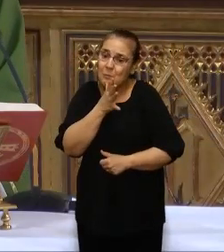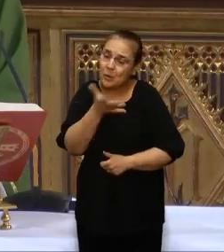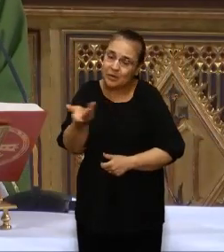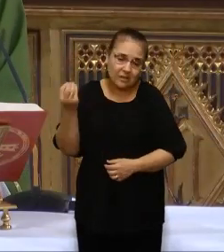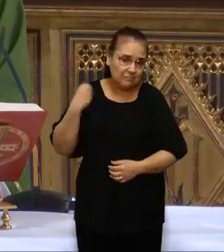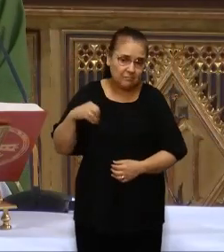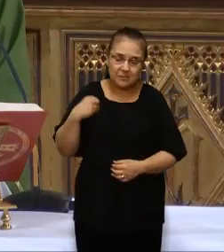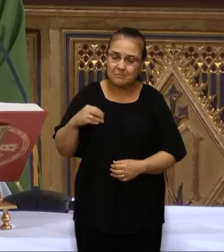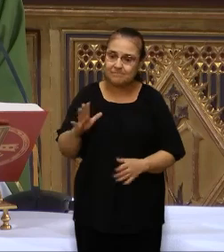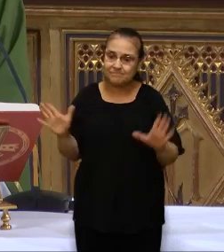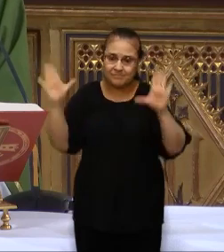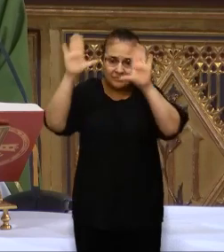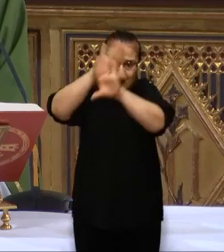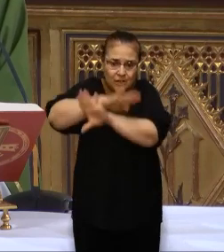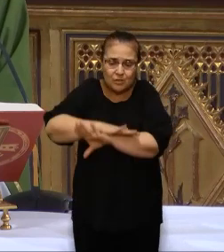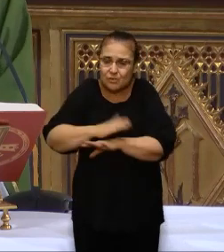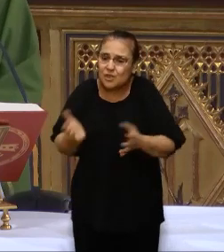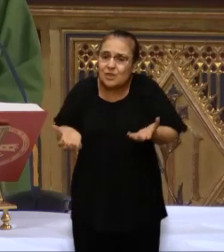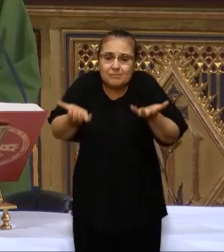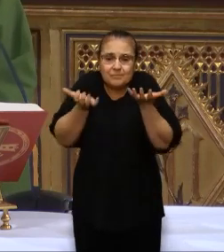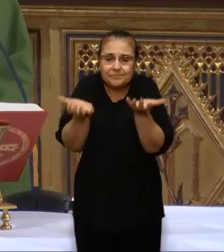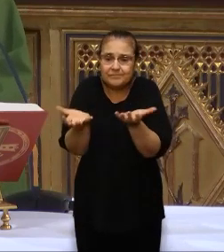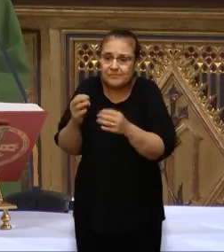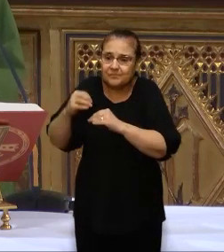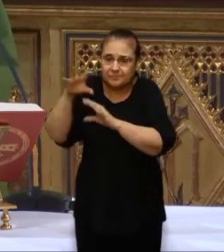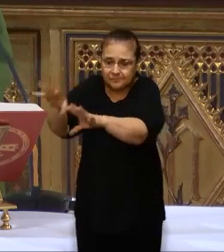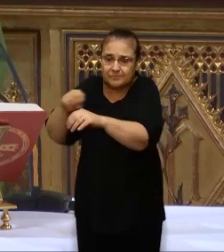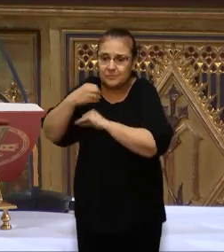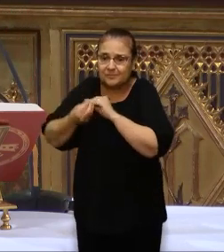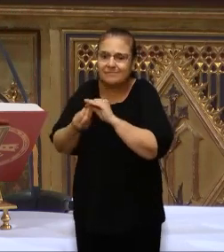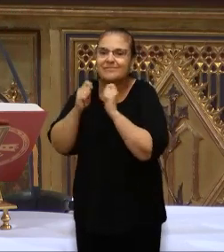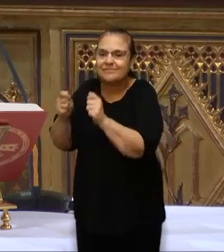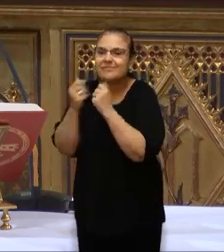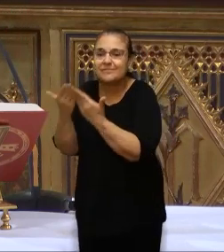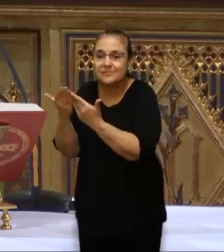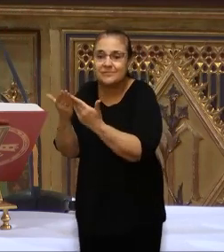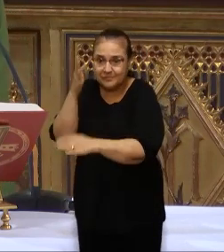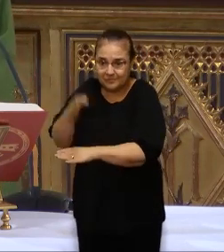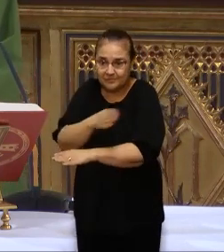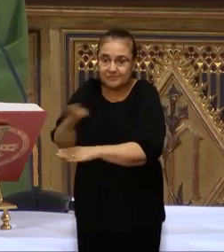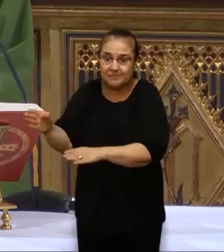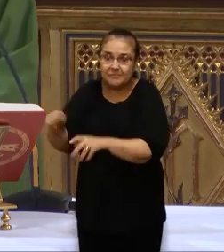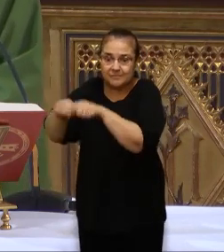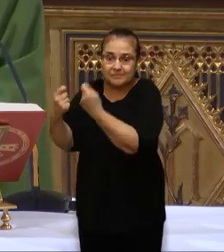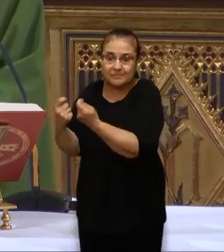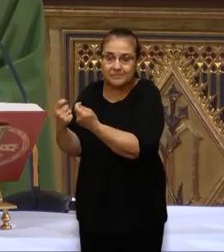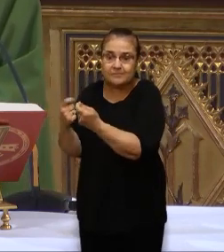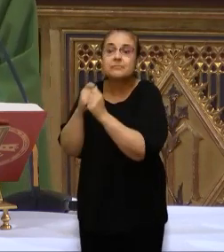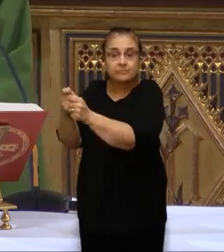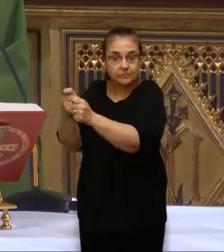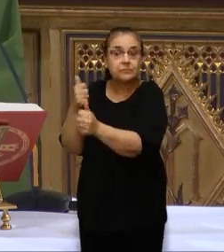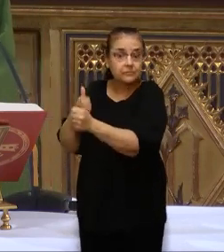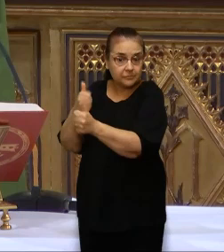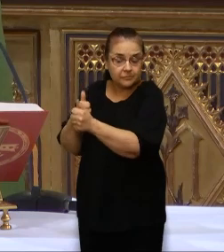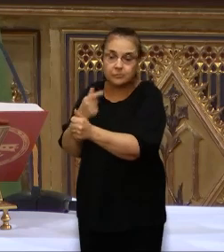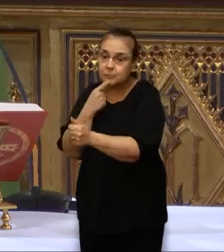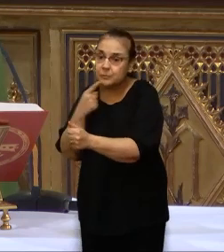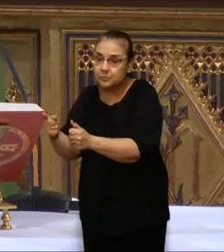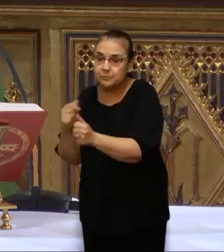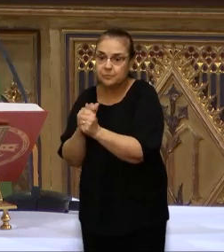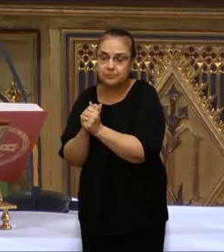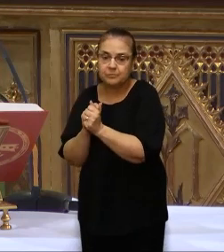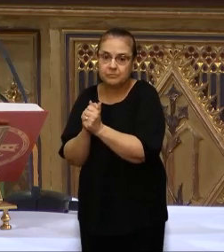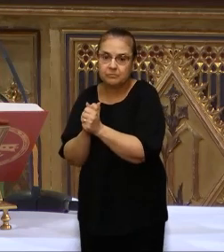mismo, la noche en que iba a ser entregado, tomó pan, y dando gracias, te bendijo, lo partió y lo dio a sus